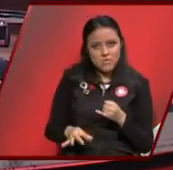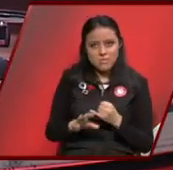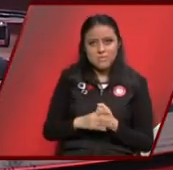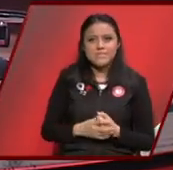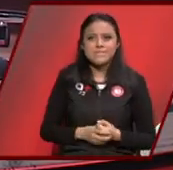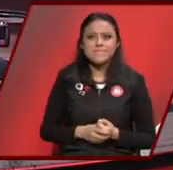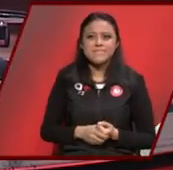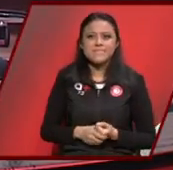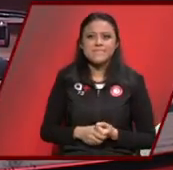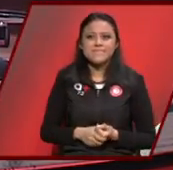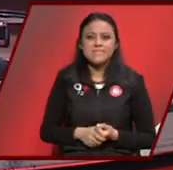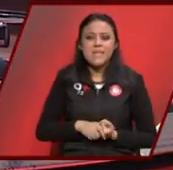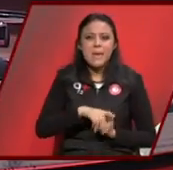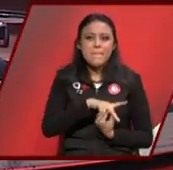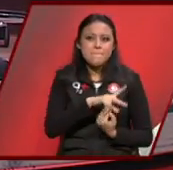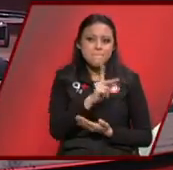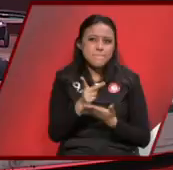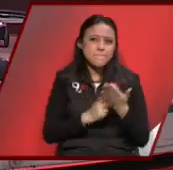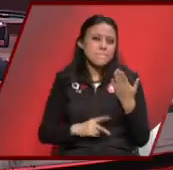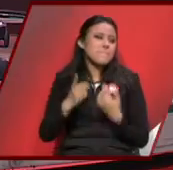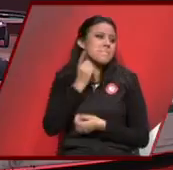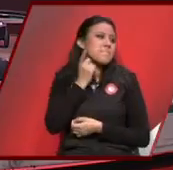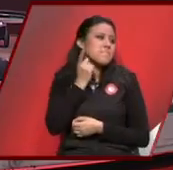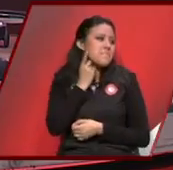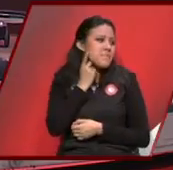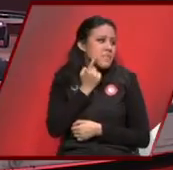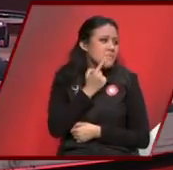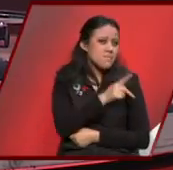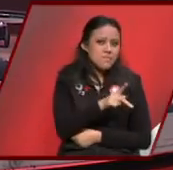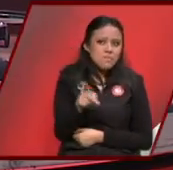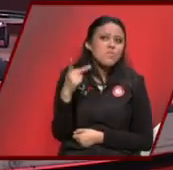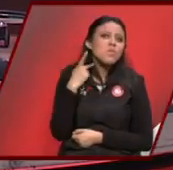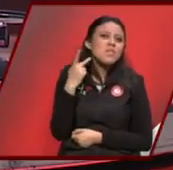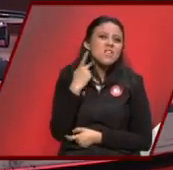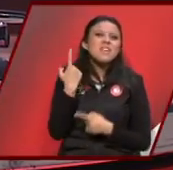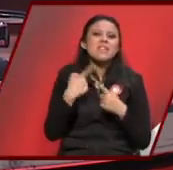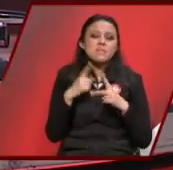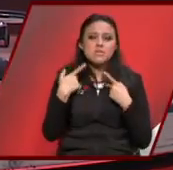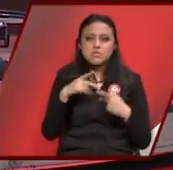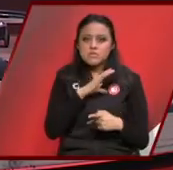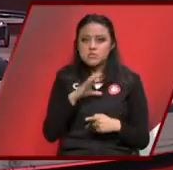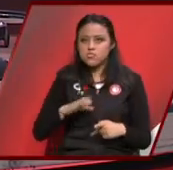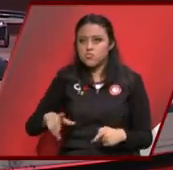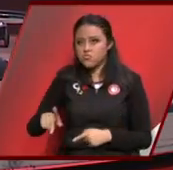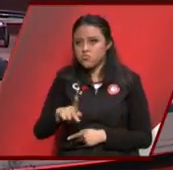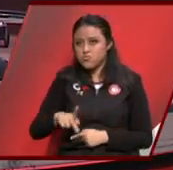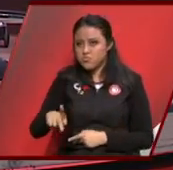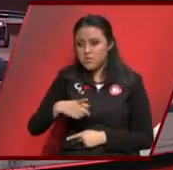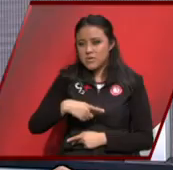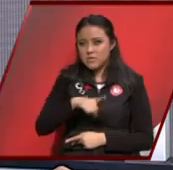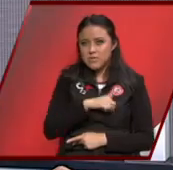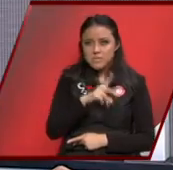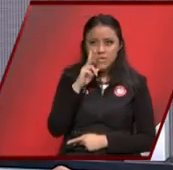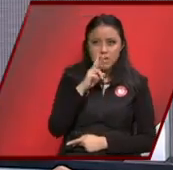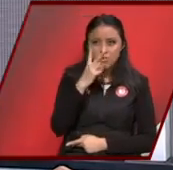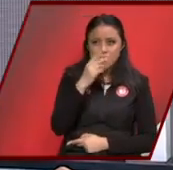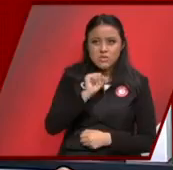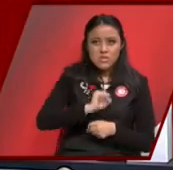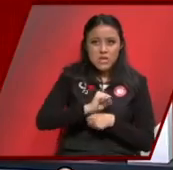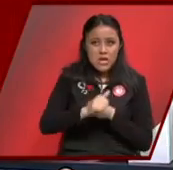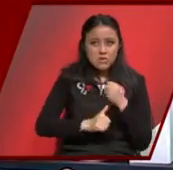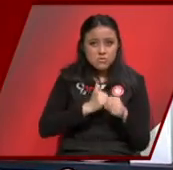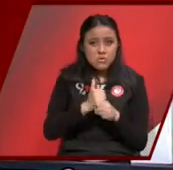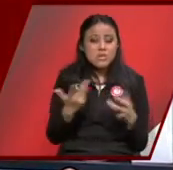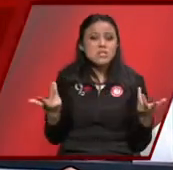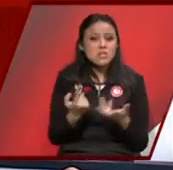día. Si fuera senador o diputado, traigo un plan para ustedes, los políticos. Quien ocupa un puesto de elección popular tiene que estar inhabilitado 2 años. A ver,